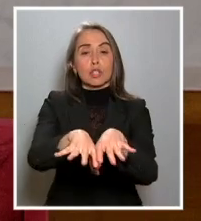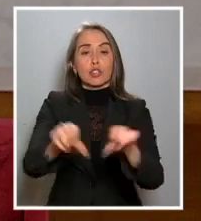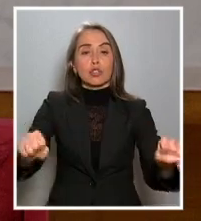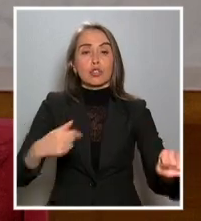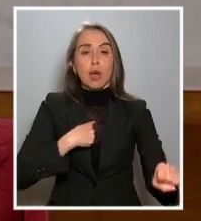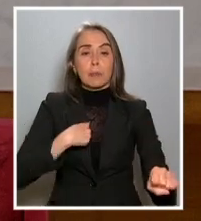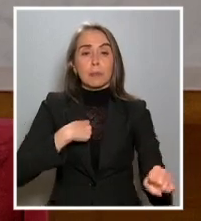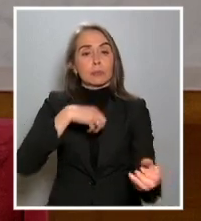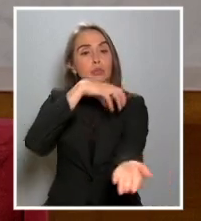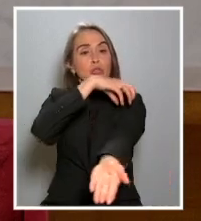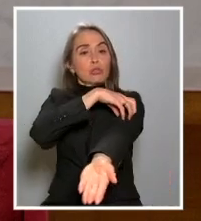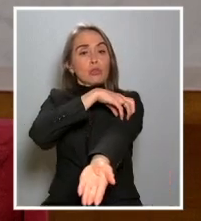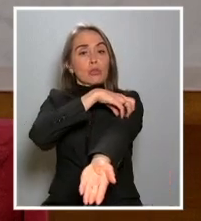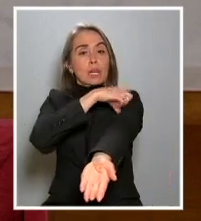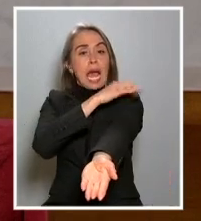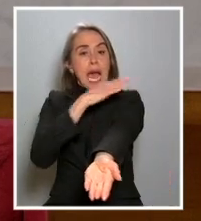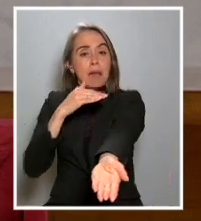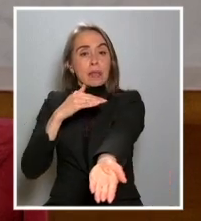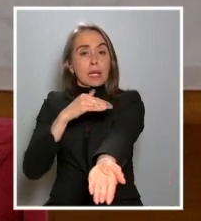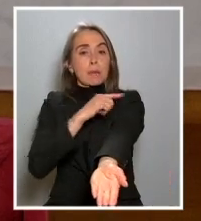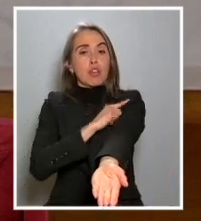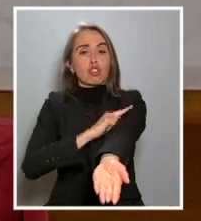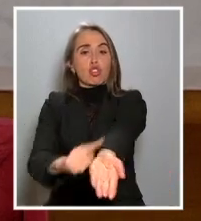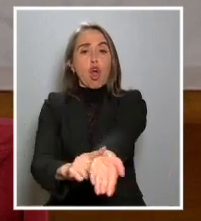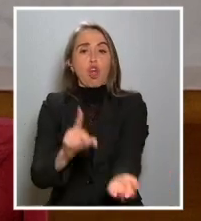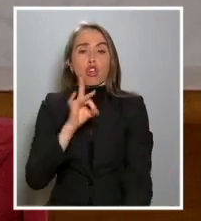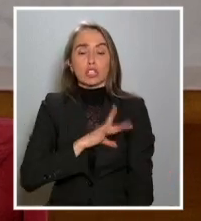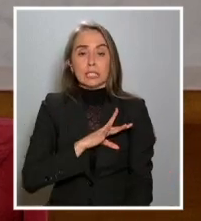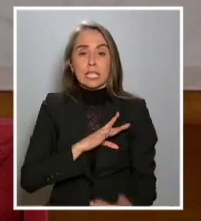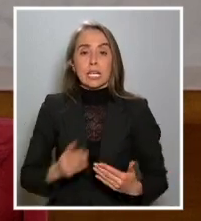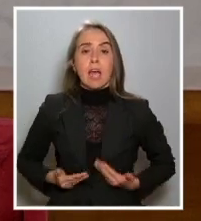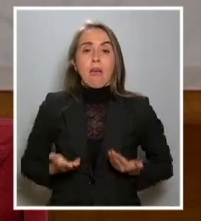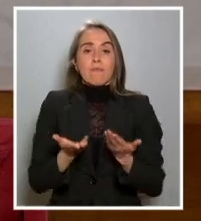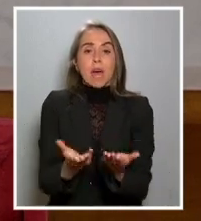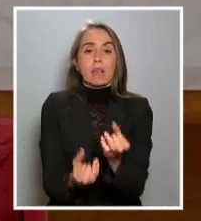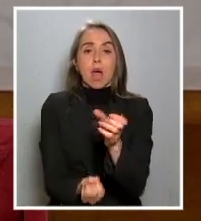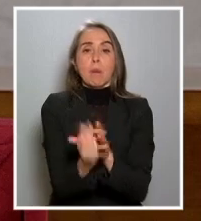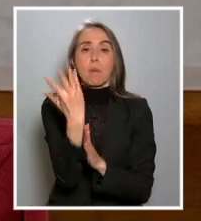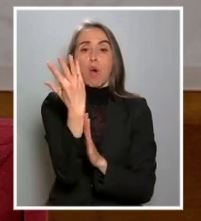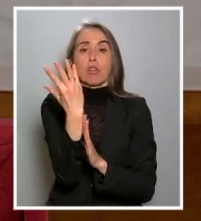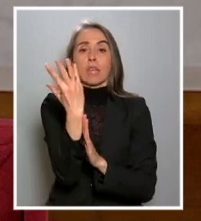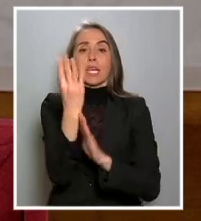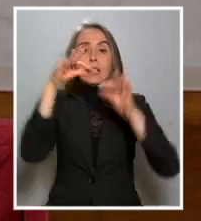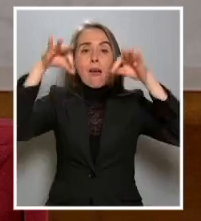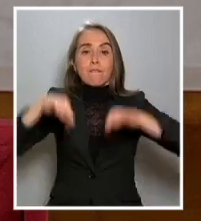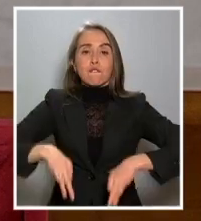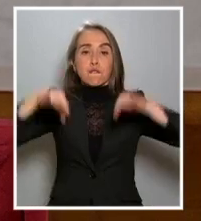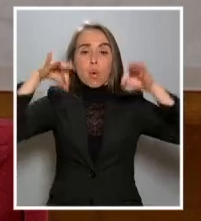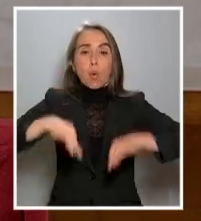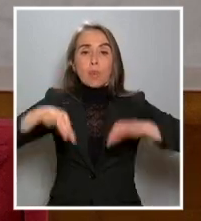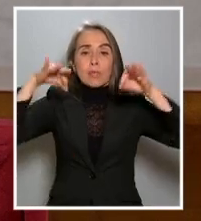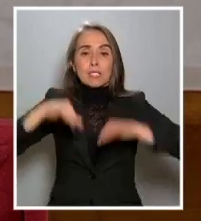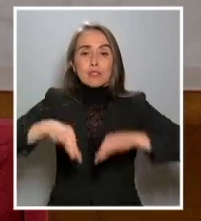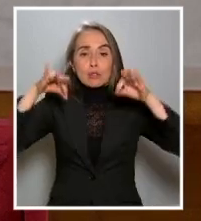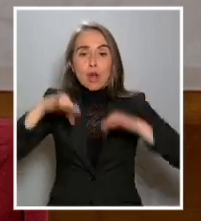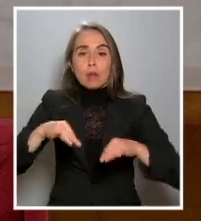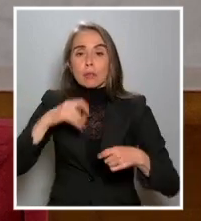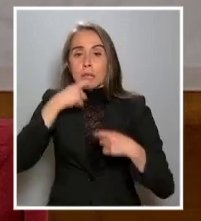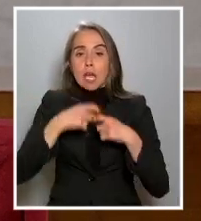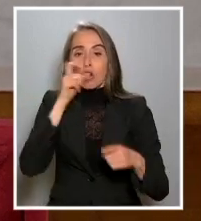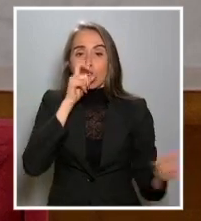con la región de Atacama y con Chile entero de entregar una nueva y moderna fundición del cobre.